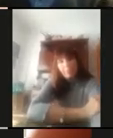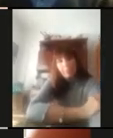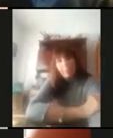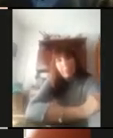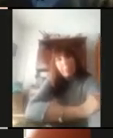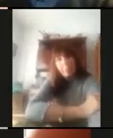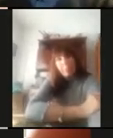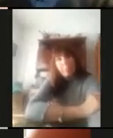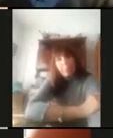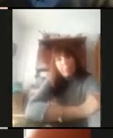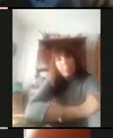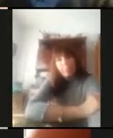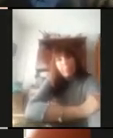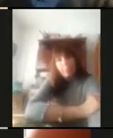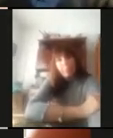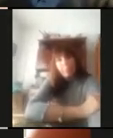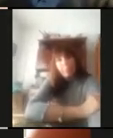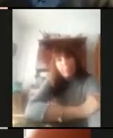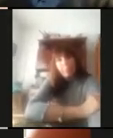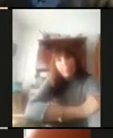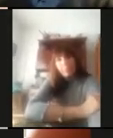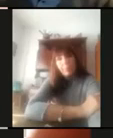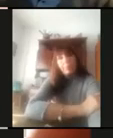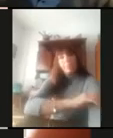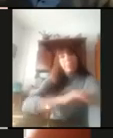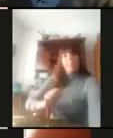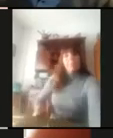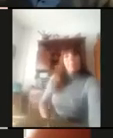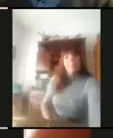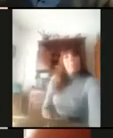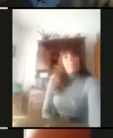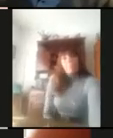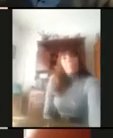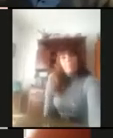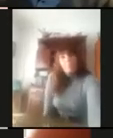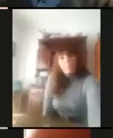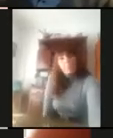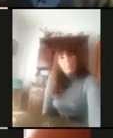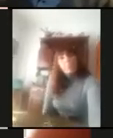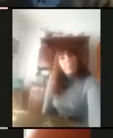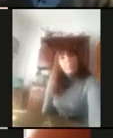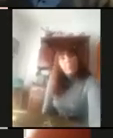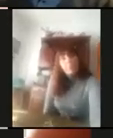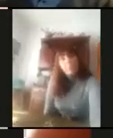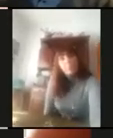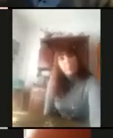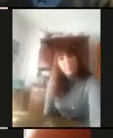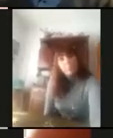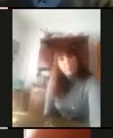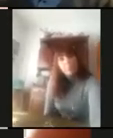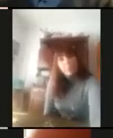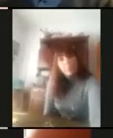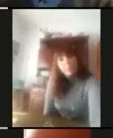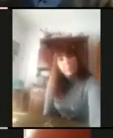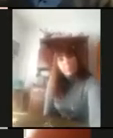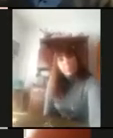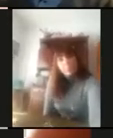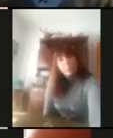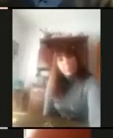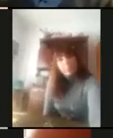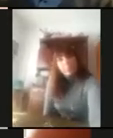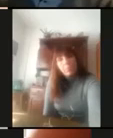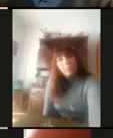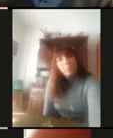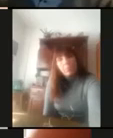dice recuerden que el mediocre no tiene voz sino eco